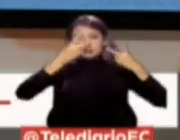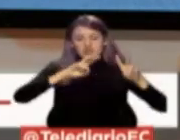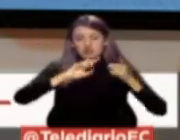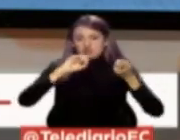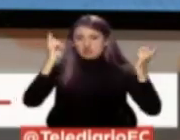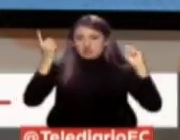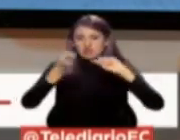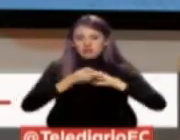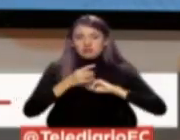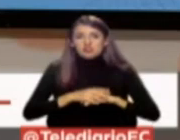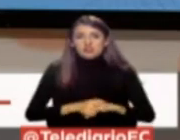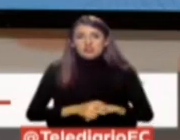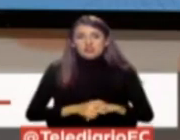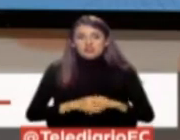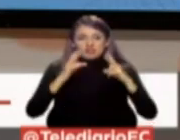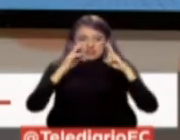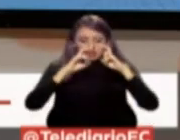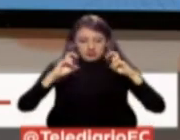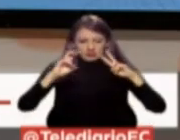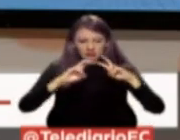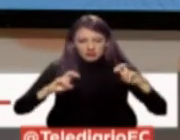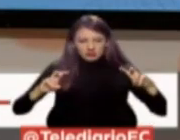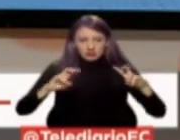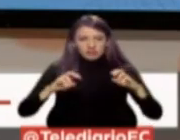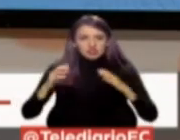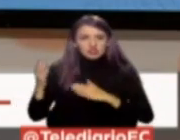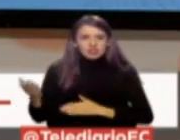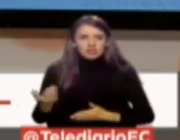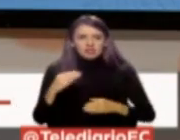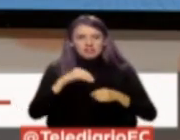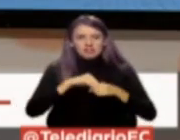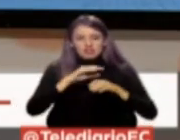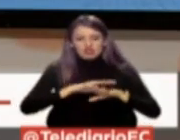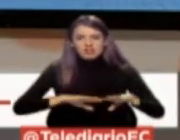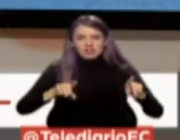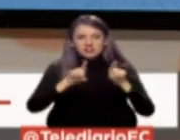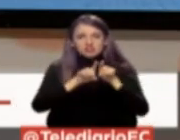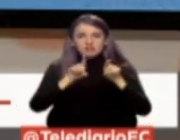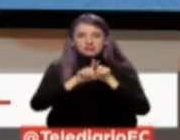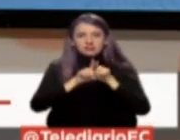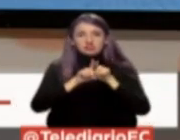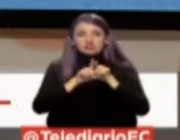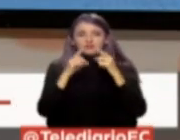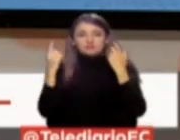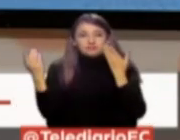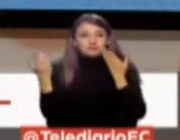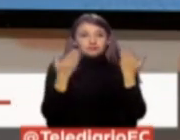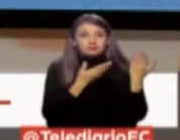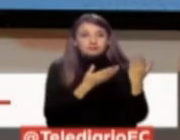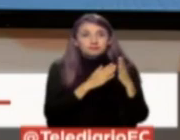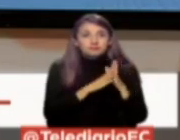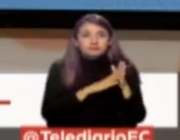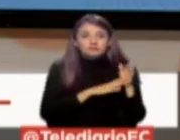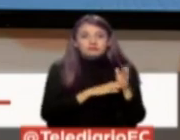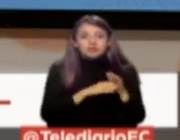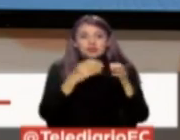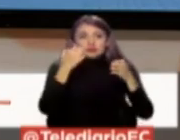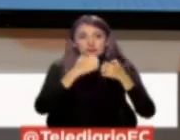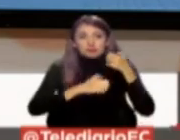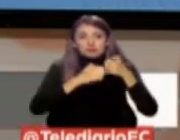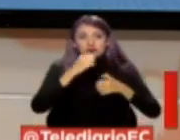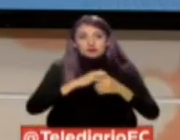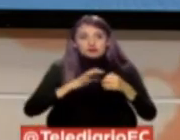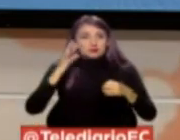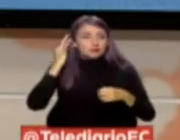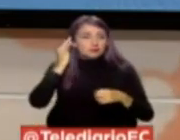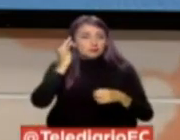sido removidos. Van a haber investigaciones internas. Y al mismo tiempo creo que hay que ir al fondo del asunto, Eduardo, y es la situación del femicidio. Lo grave es